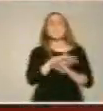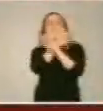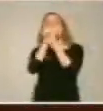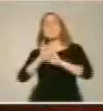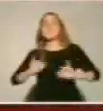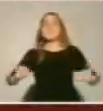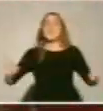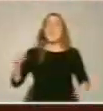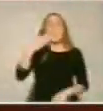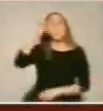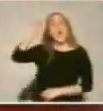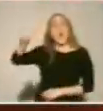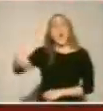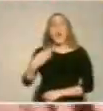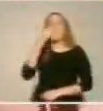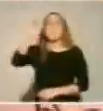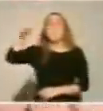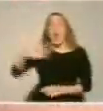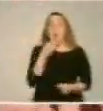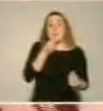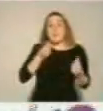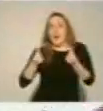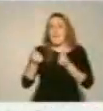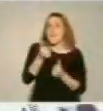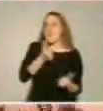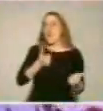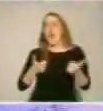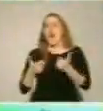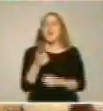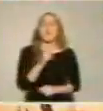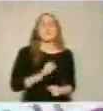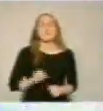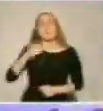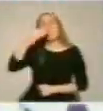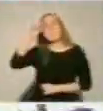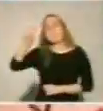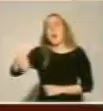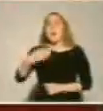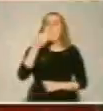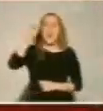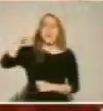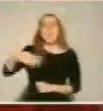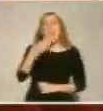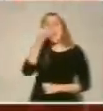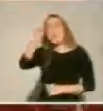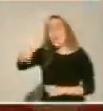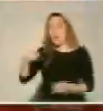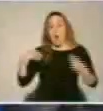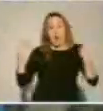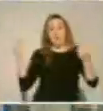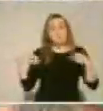feliz. ¡Y llegó el Sabor! ¡Ay, qué bueno! ¡A gozar!